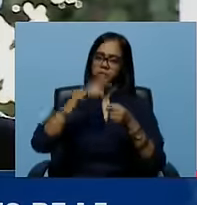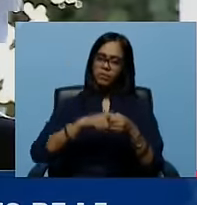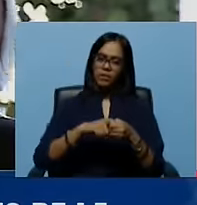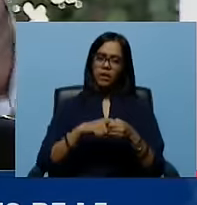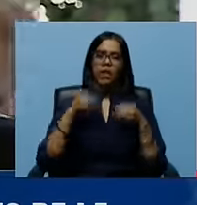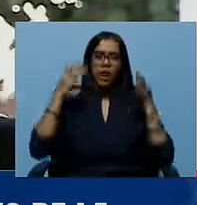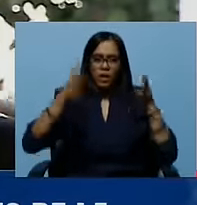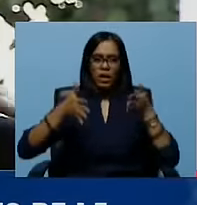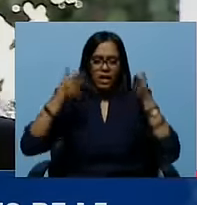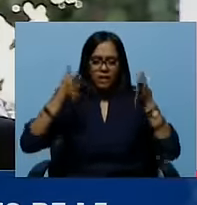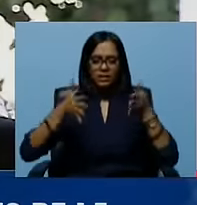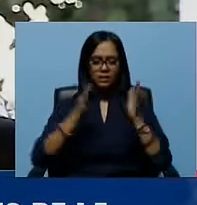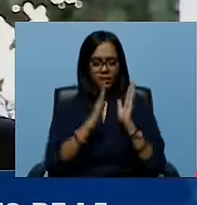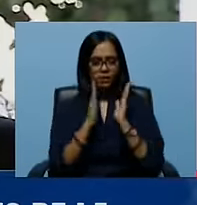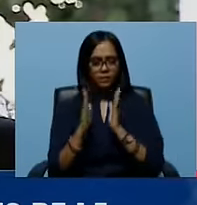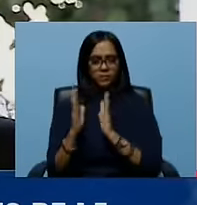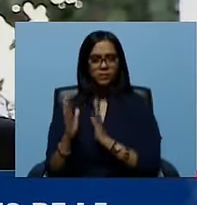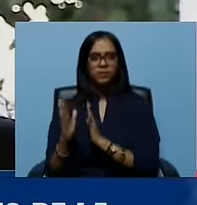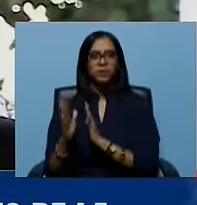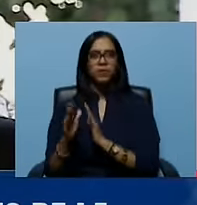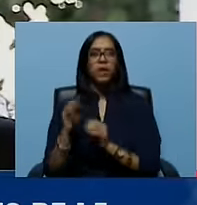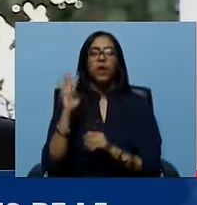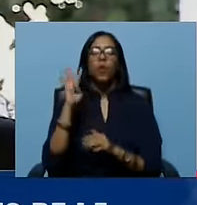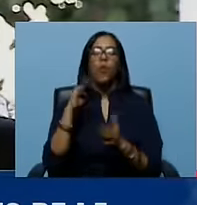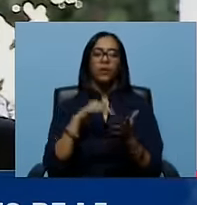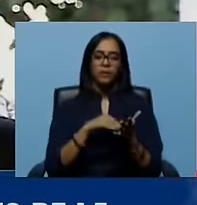a organizarse en